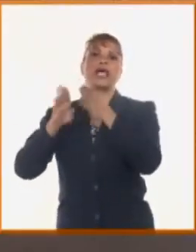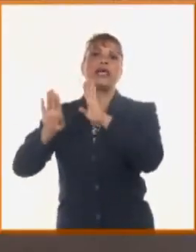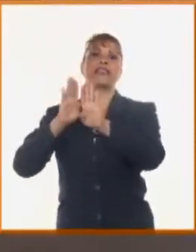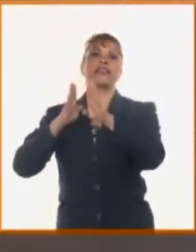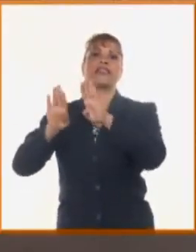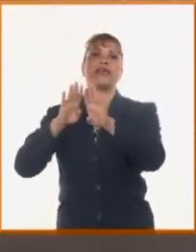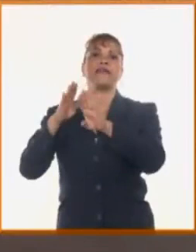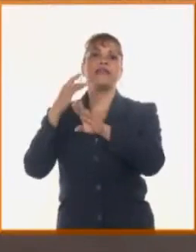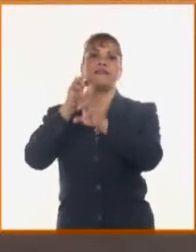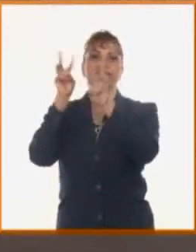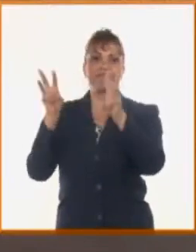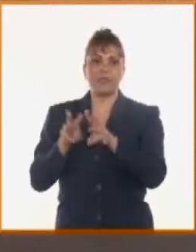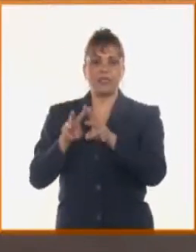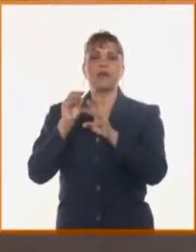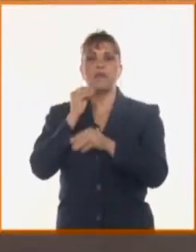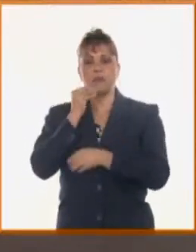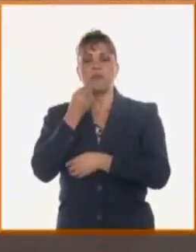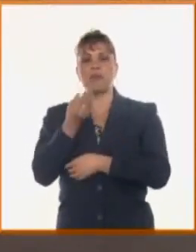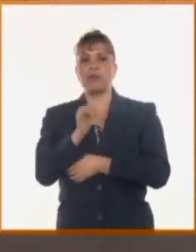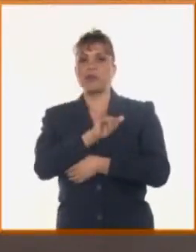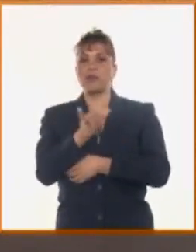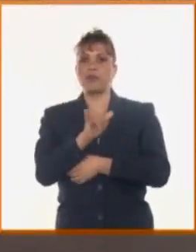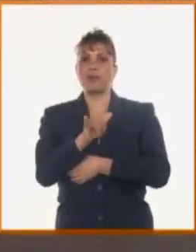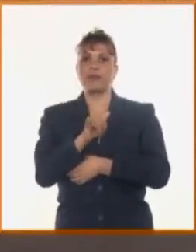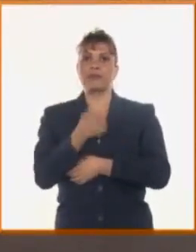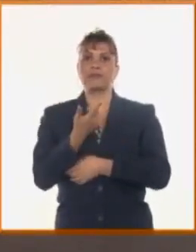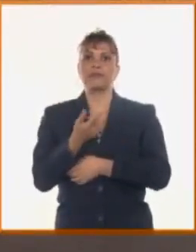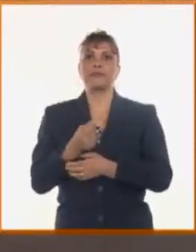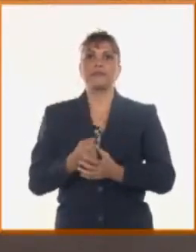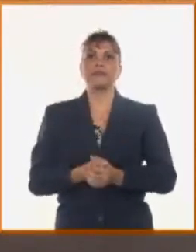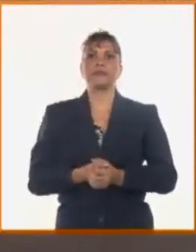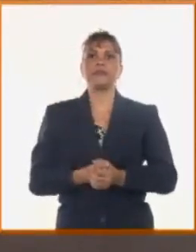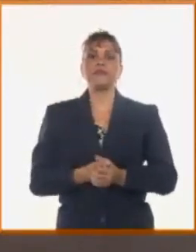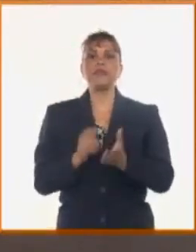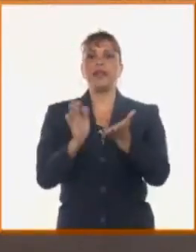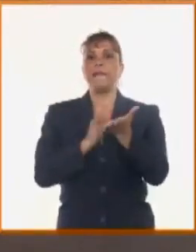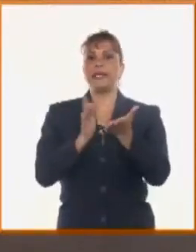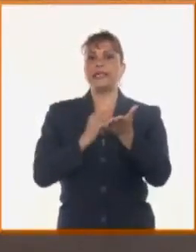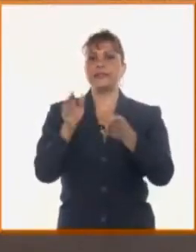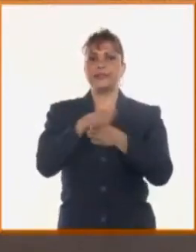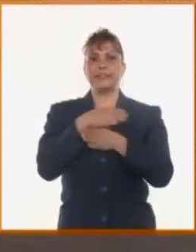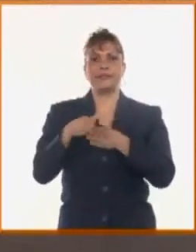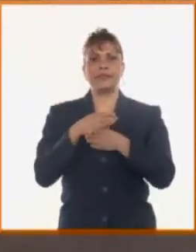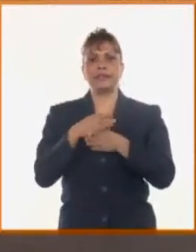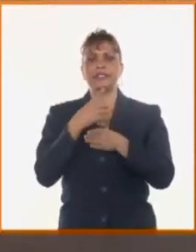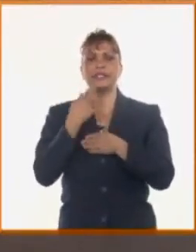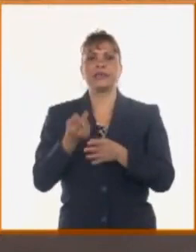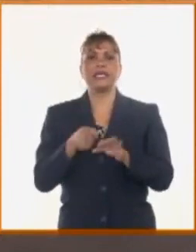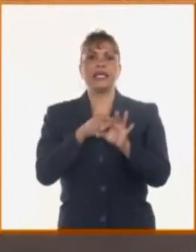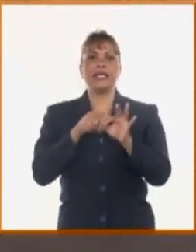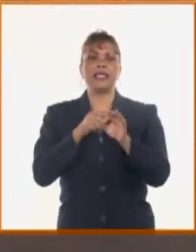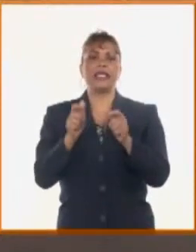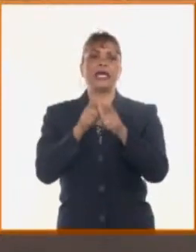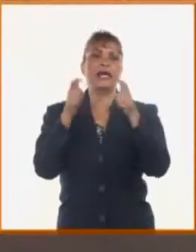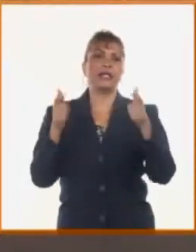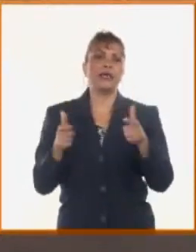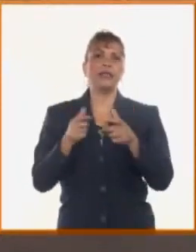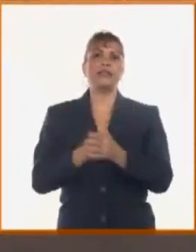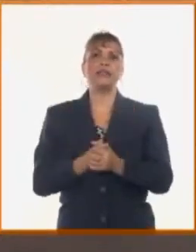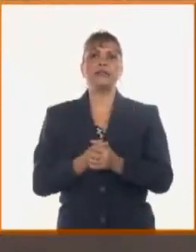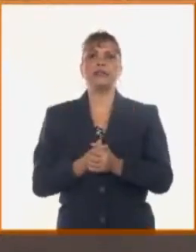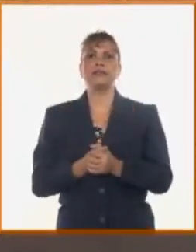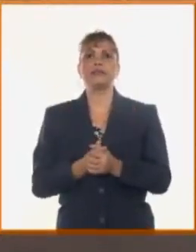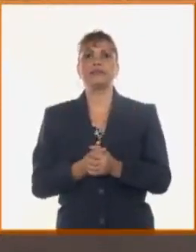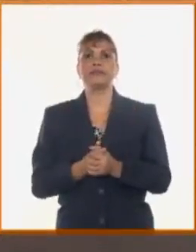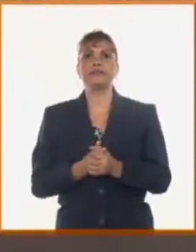relacionadas al comercio online, dígase Tuambia, dígase Isla Grande, Soltel.shop, que es propietaria nuestra y que